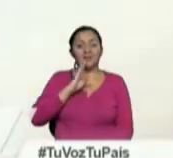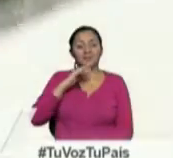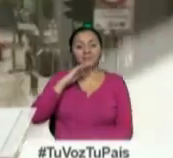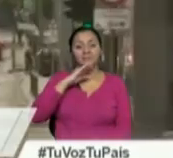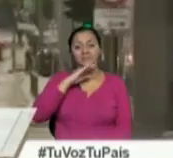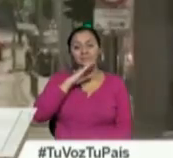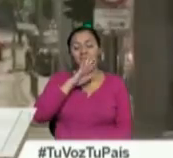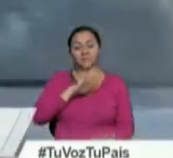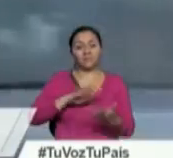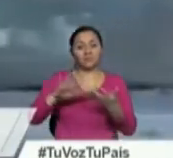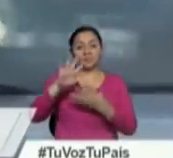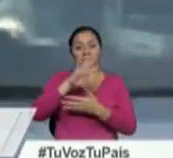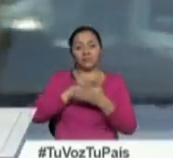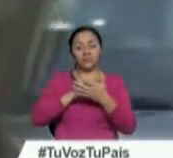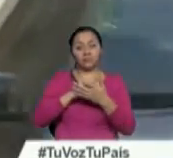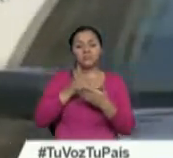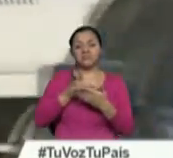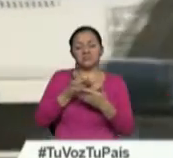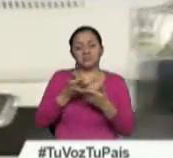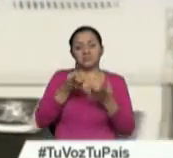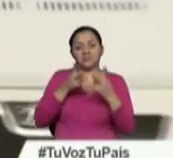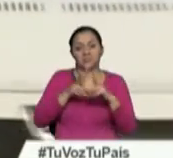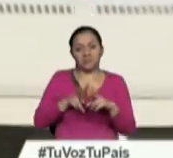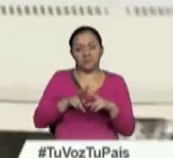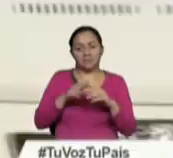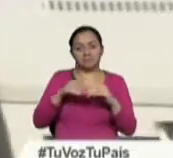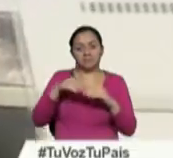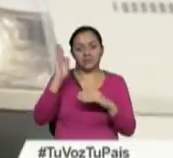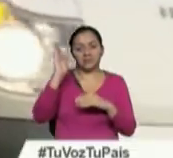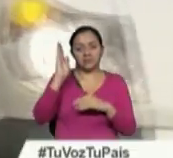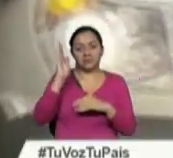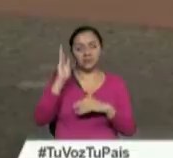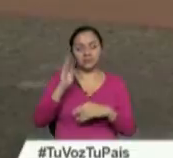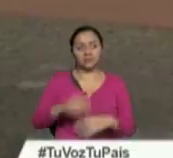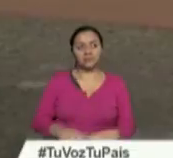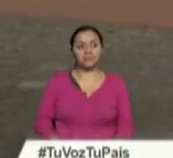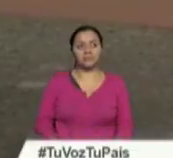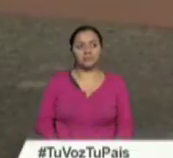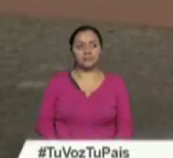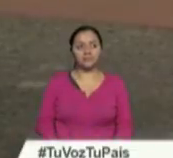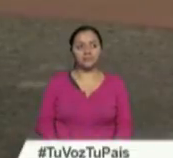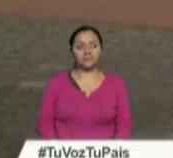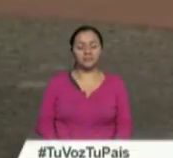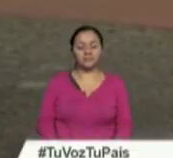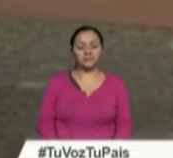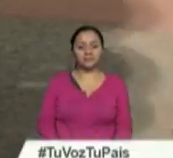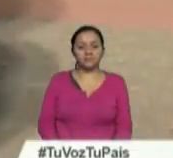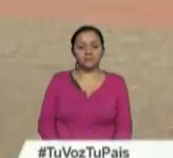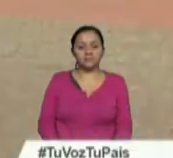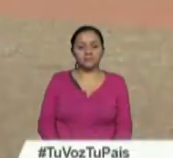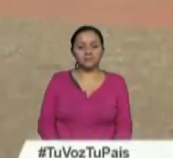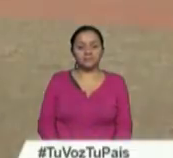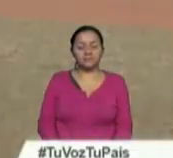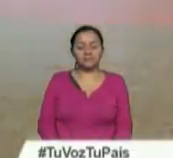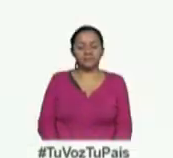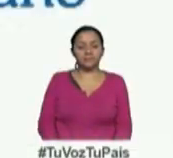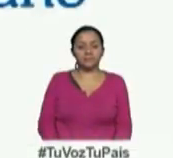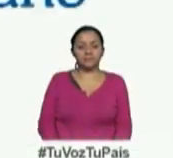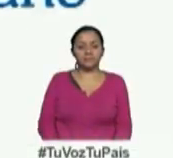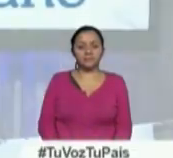contaminación atmosférica por micropartículas también ha aumentado de forma significativa.